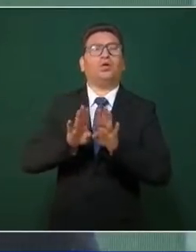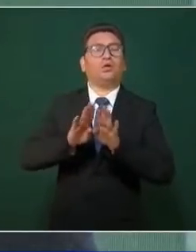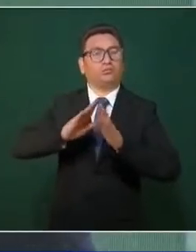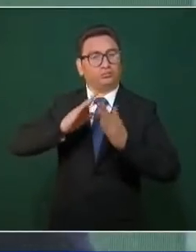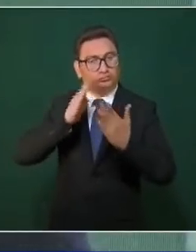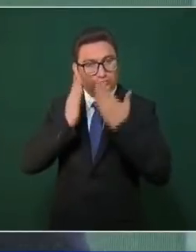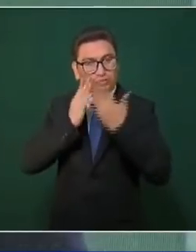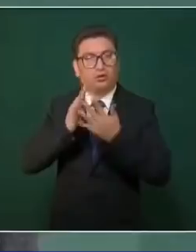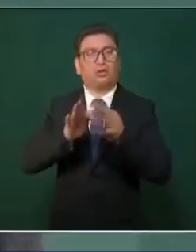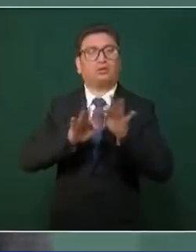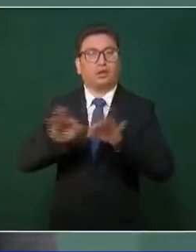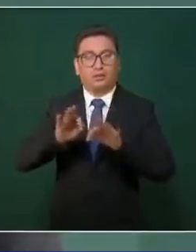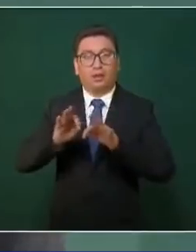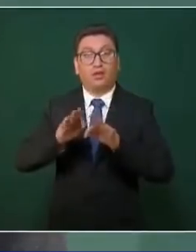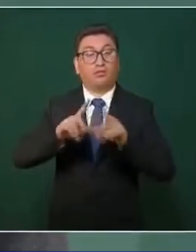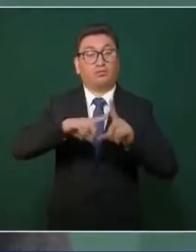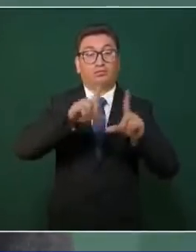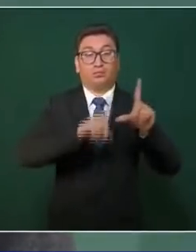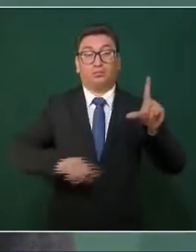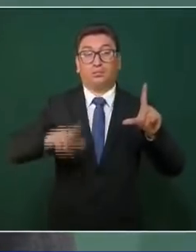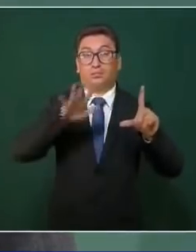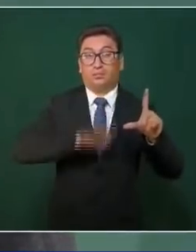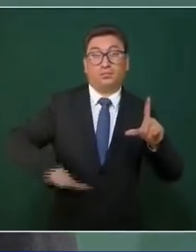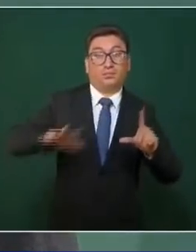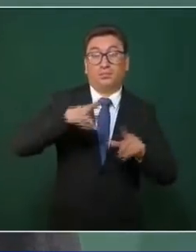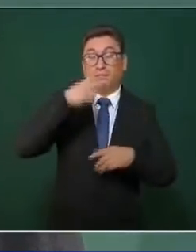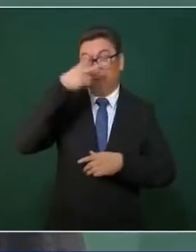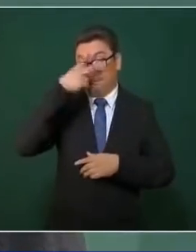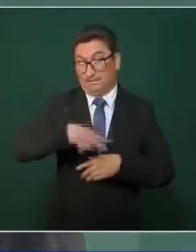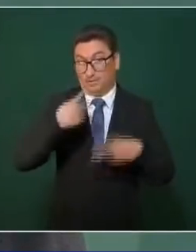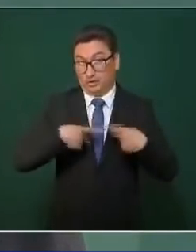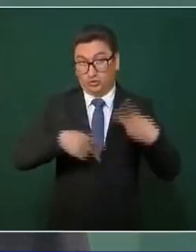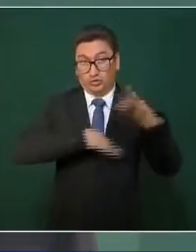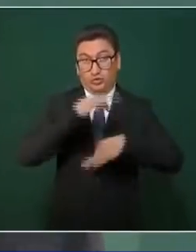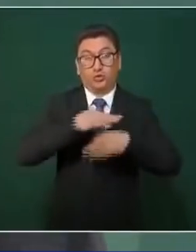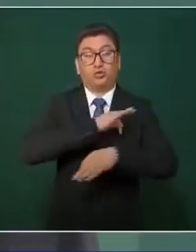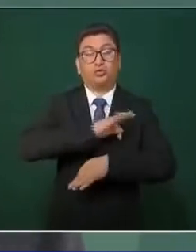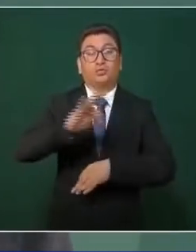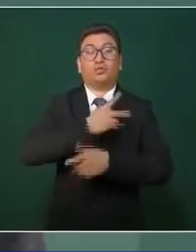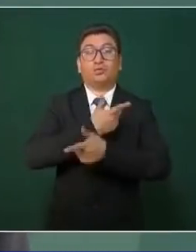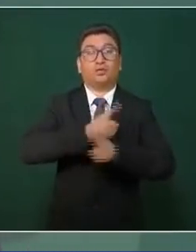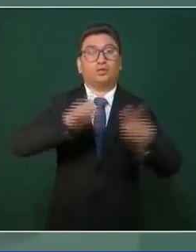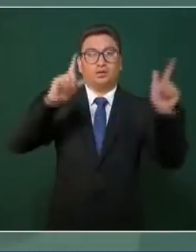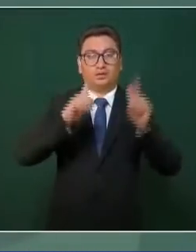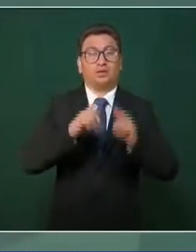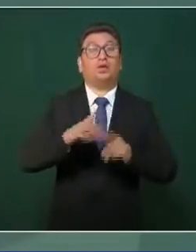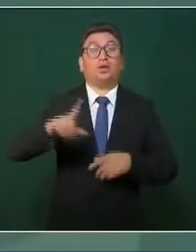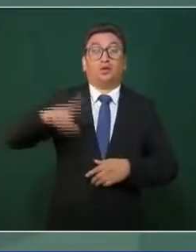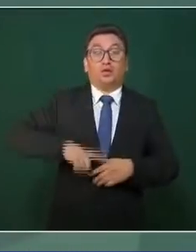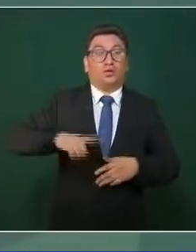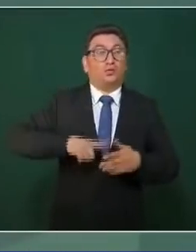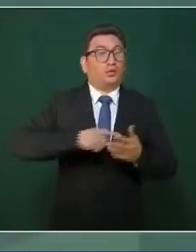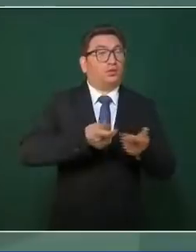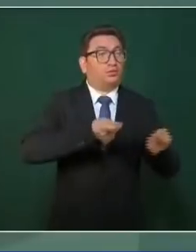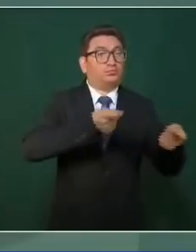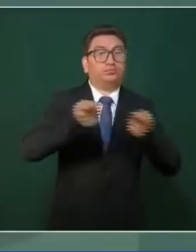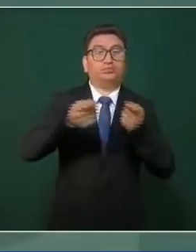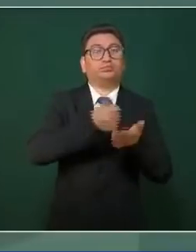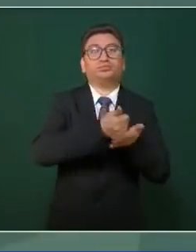todos, no para unos cuantos, que se gobierne para ricos y pobres,